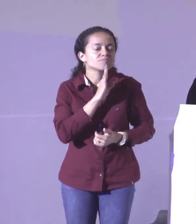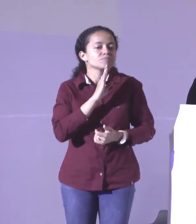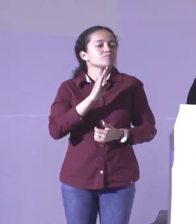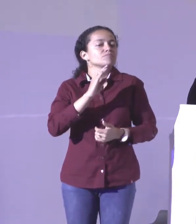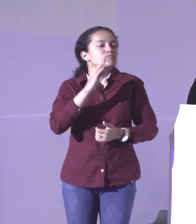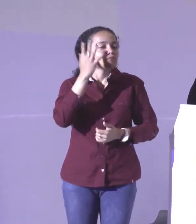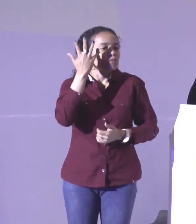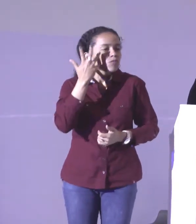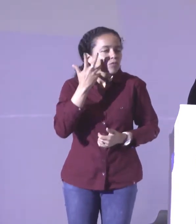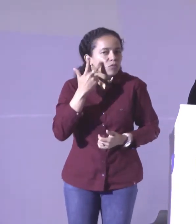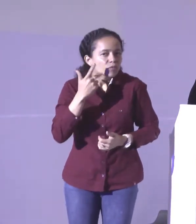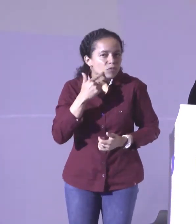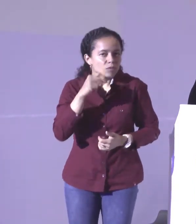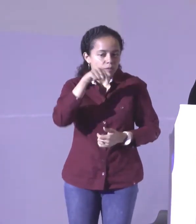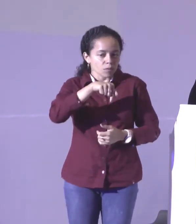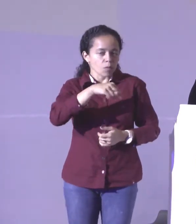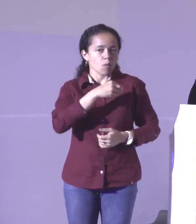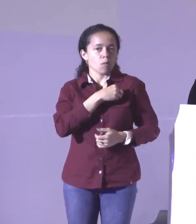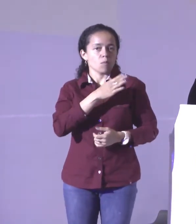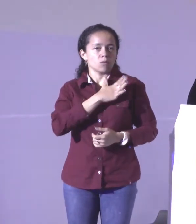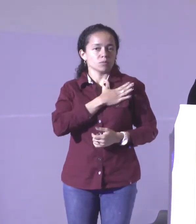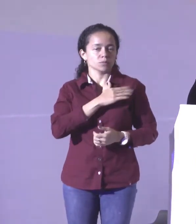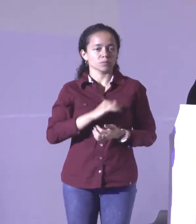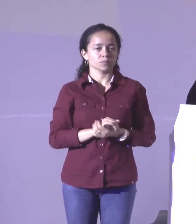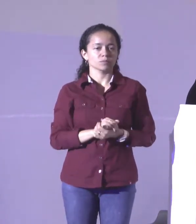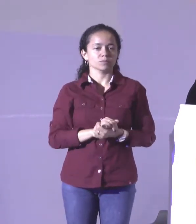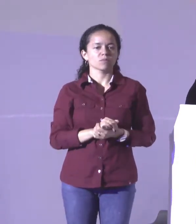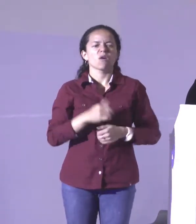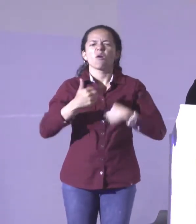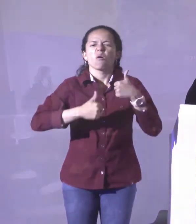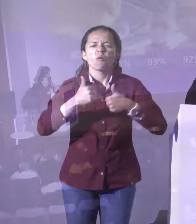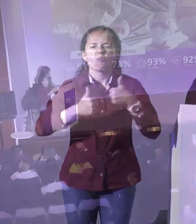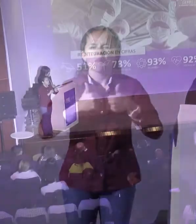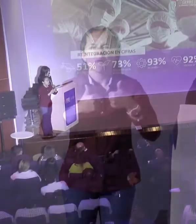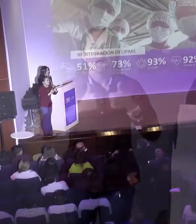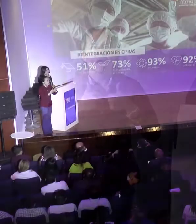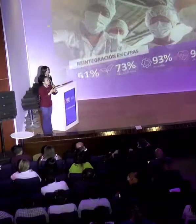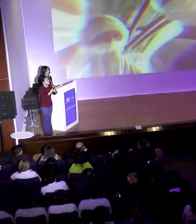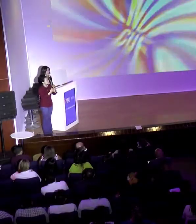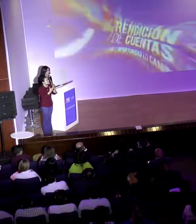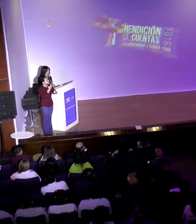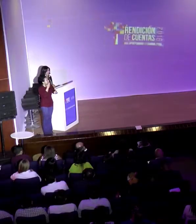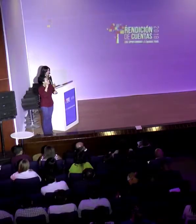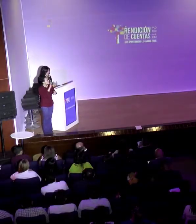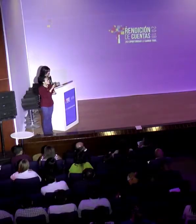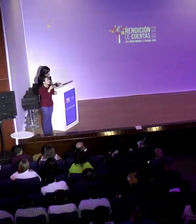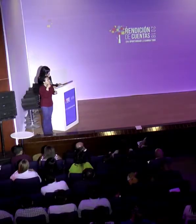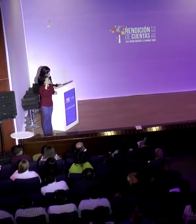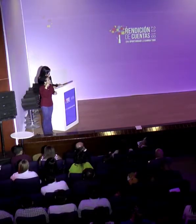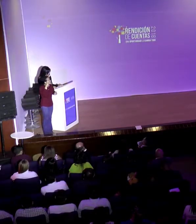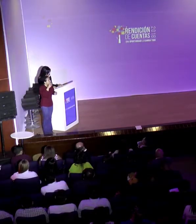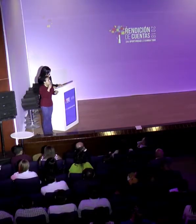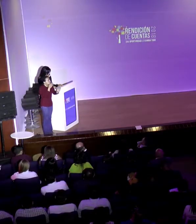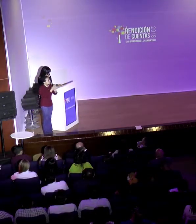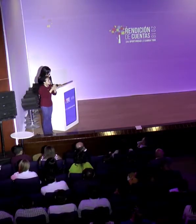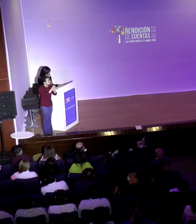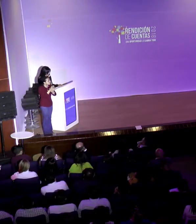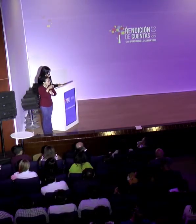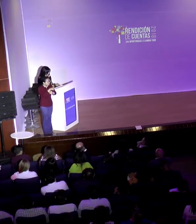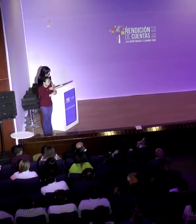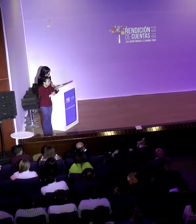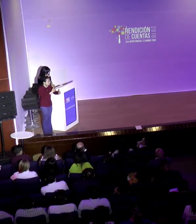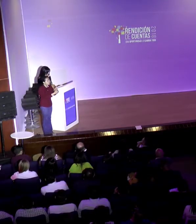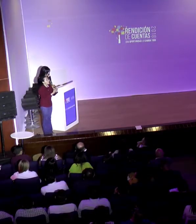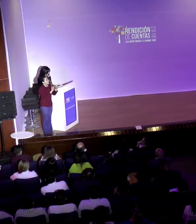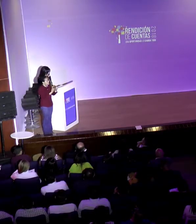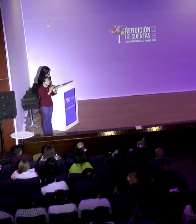hacen posibles estas oportunidades? ¿Cuáles son las historias de quienes encontraron una oportunidad en estos procesos? Vamos